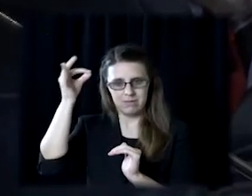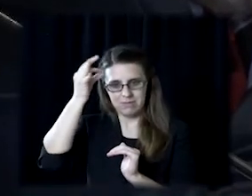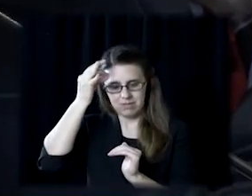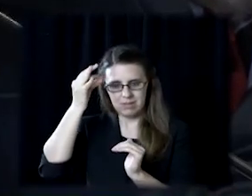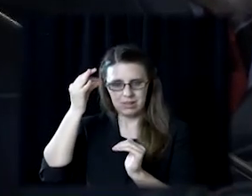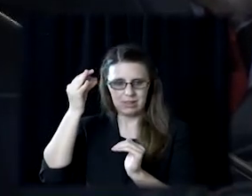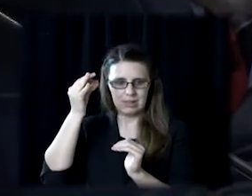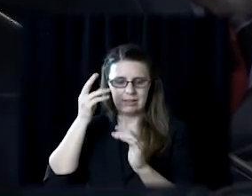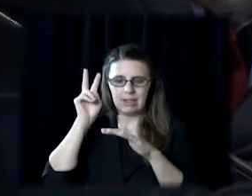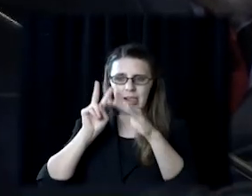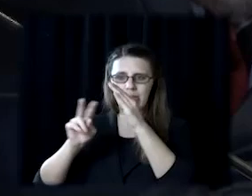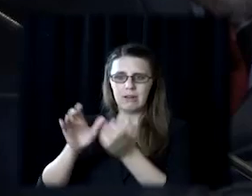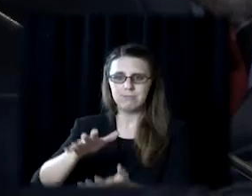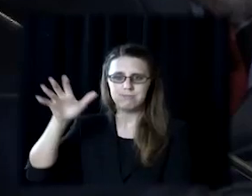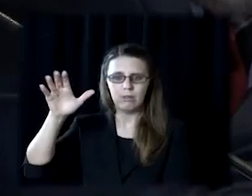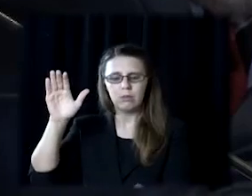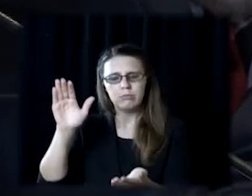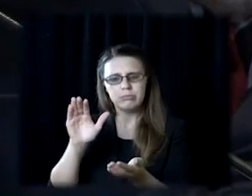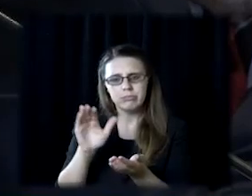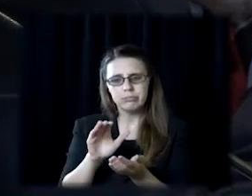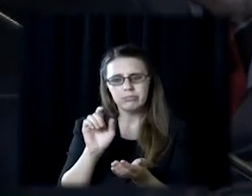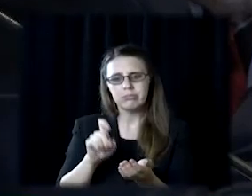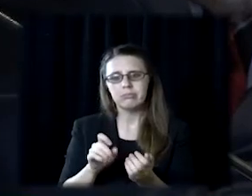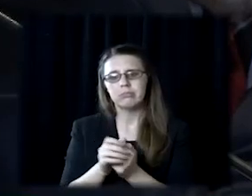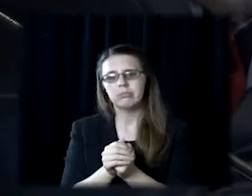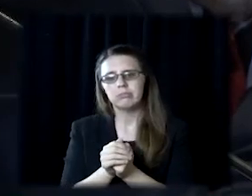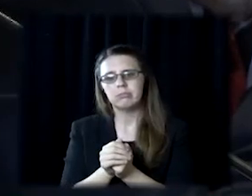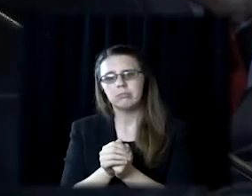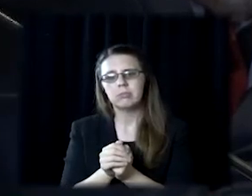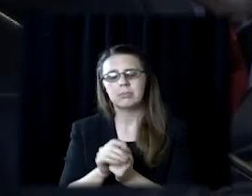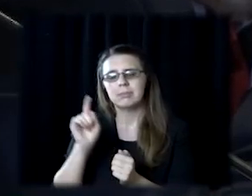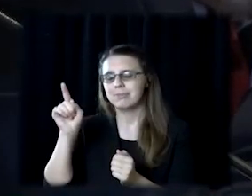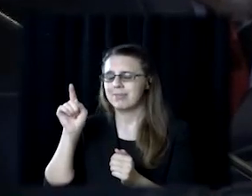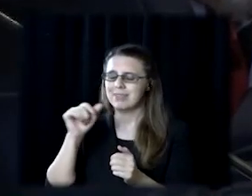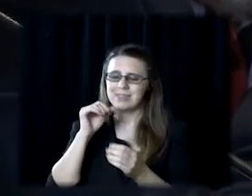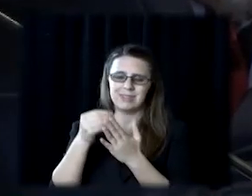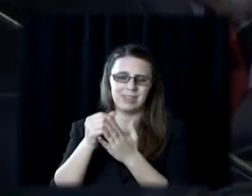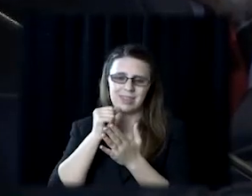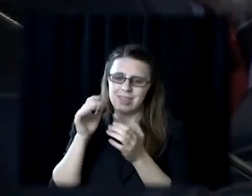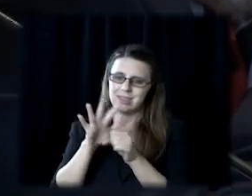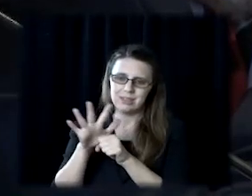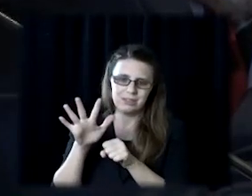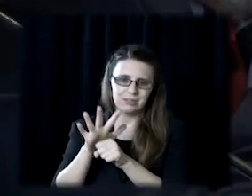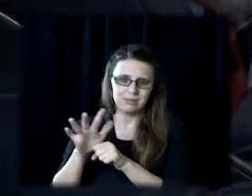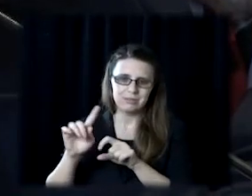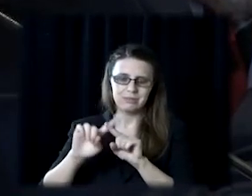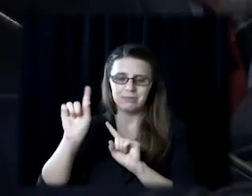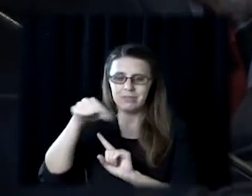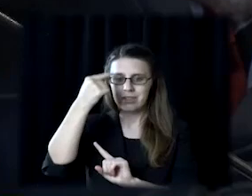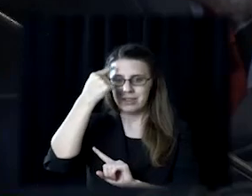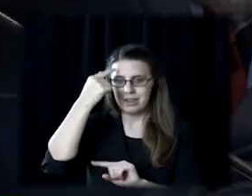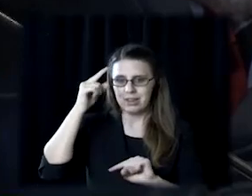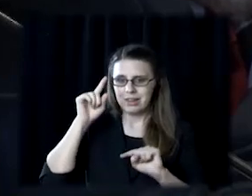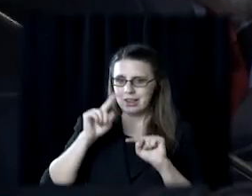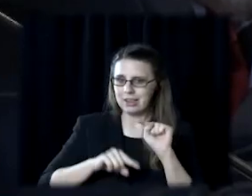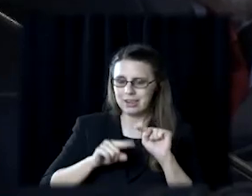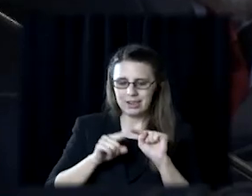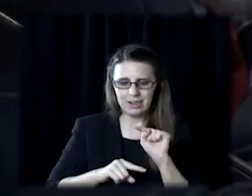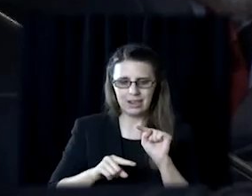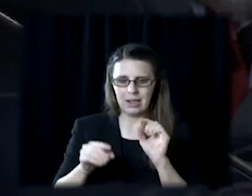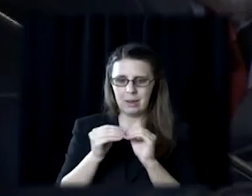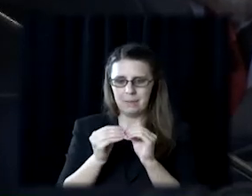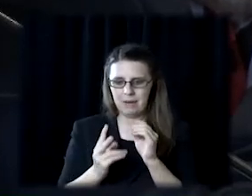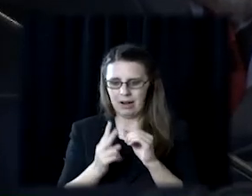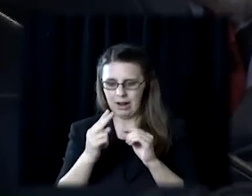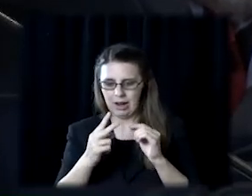plan. La Junta insiste en que las medidas de nuestro plan fiscal no son suficientes, pero el gobierno simplemente no puede imponer más medidas de austeridad, como los